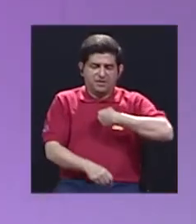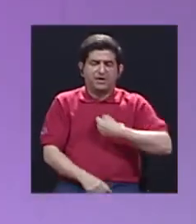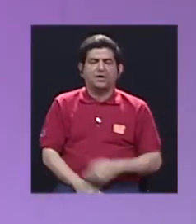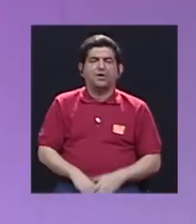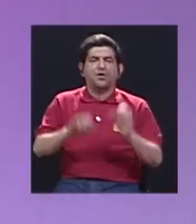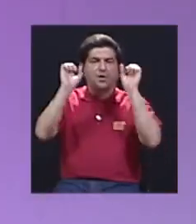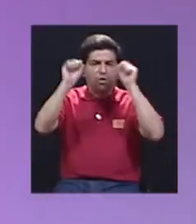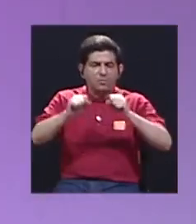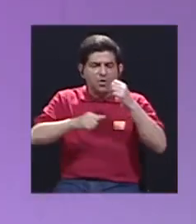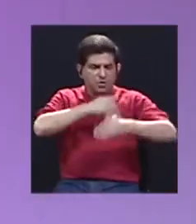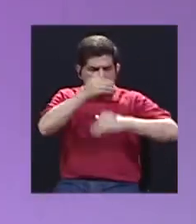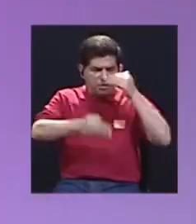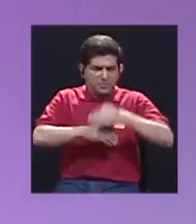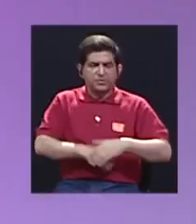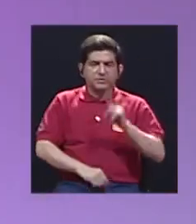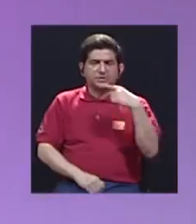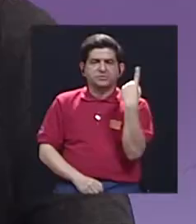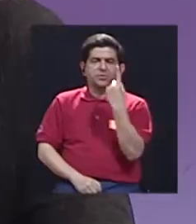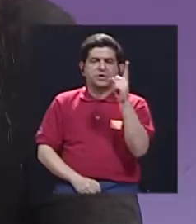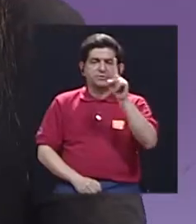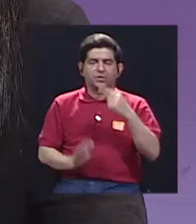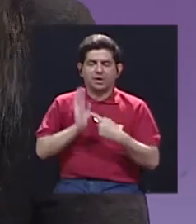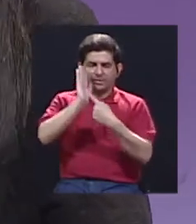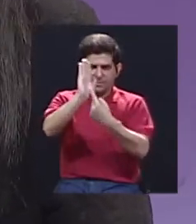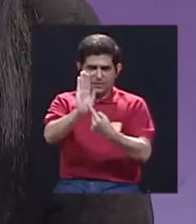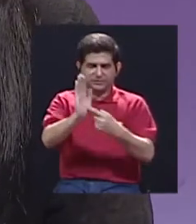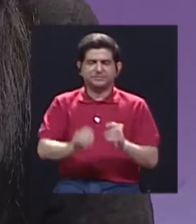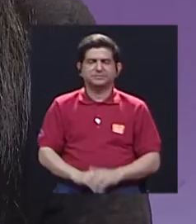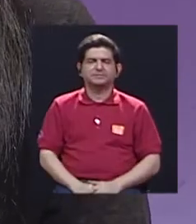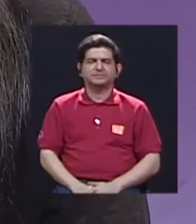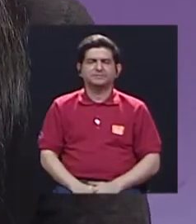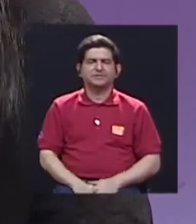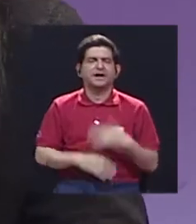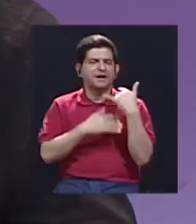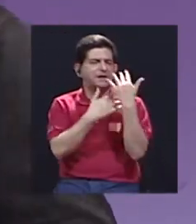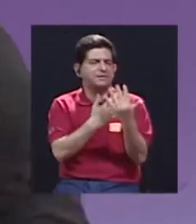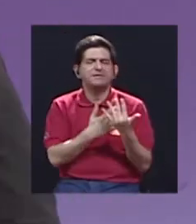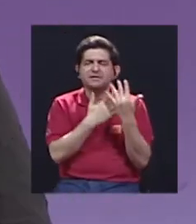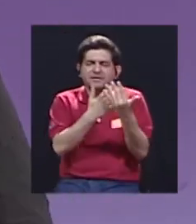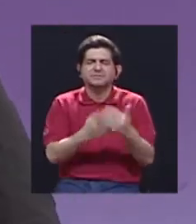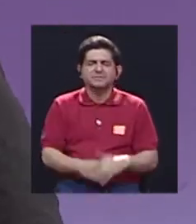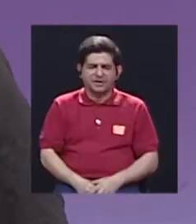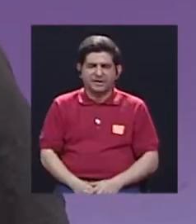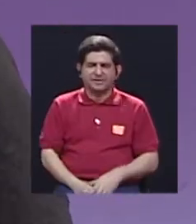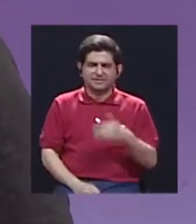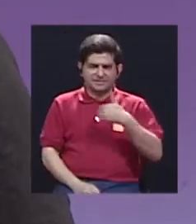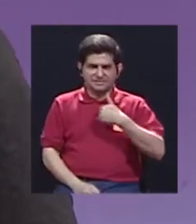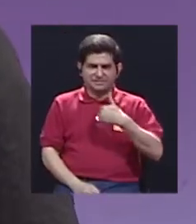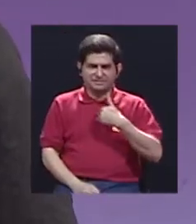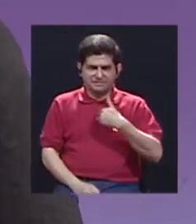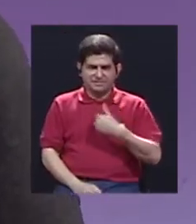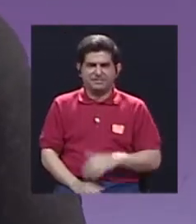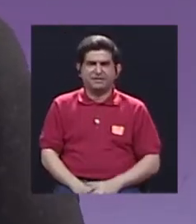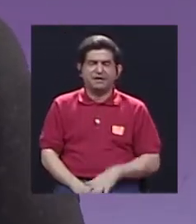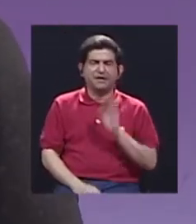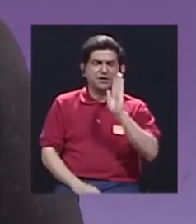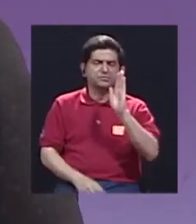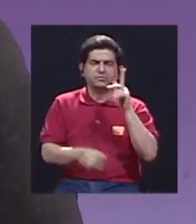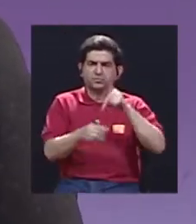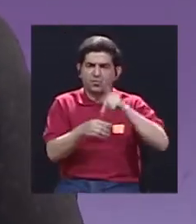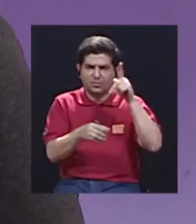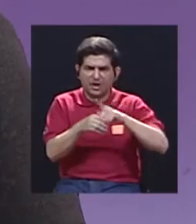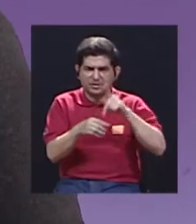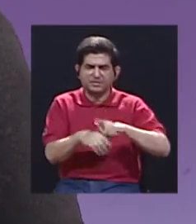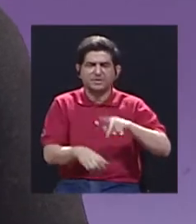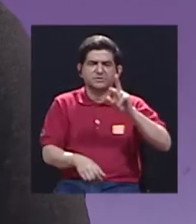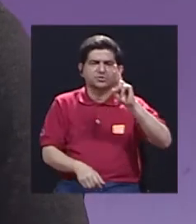vamos a hacer para que sea una sola muestra. Wow, increíble. ¿Qué expectativas para cerrar? ¿Qué expectativas tienen de su participación